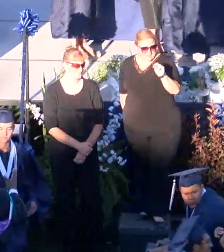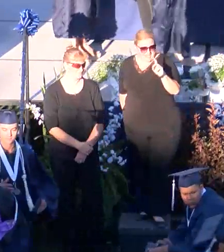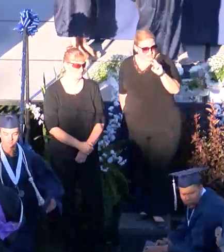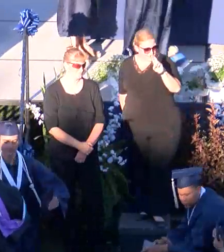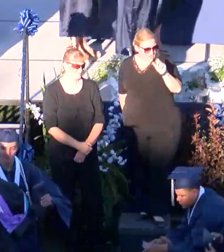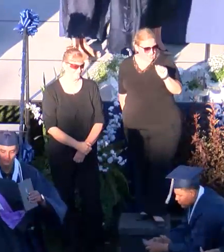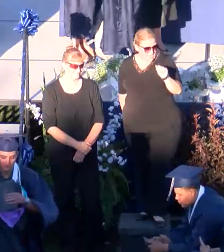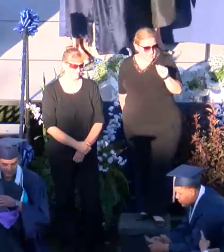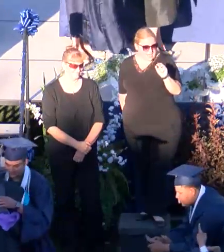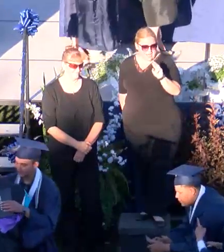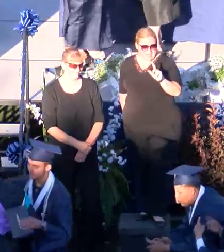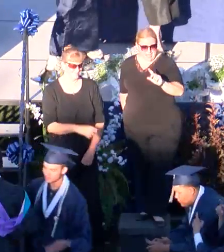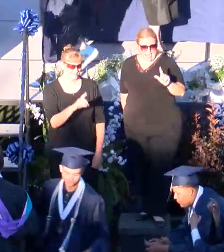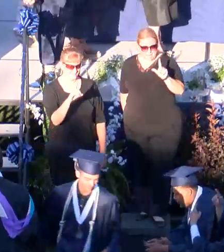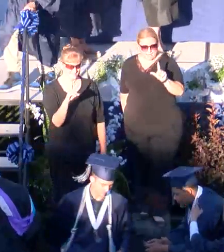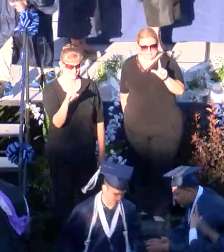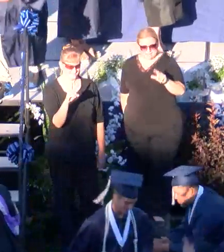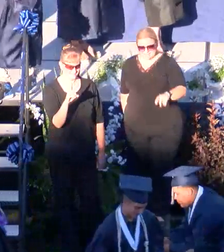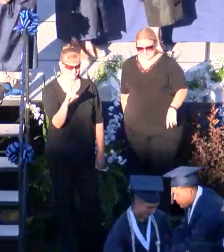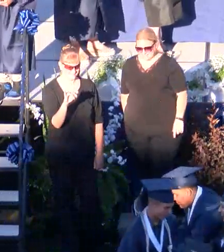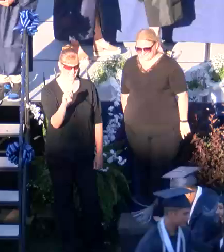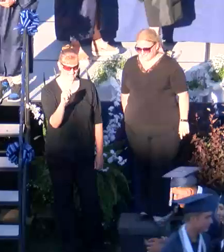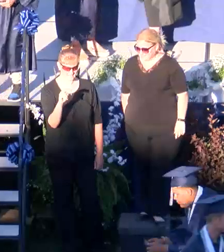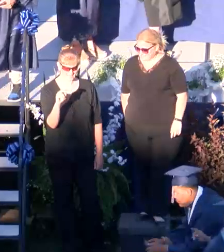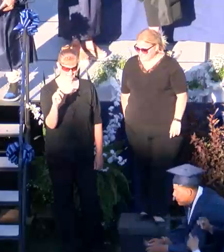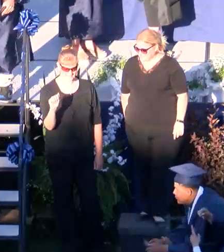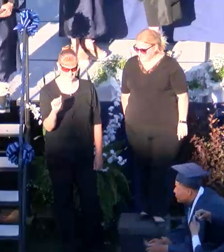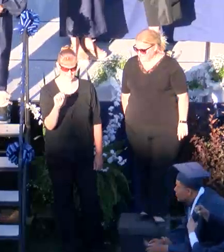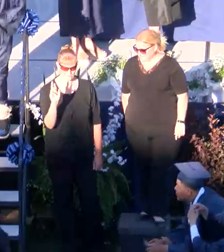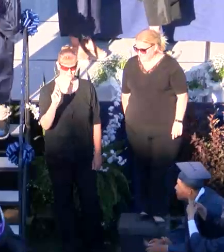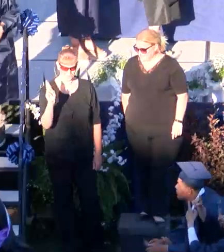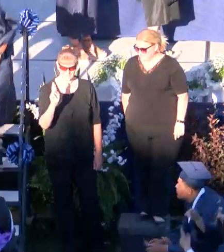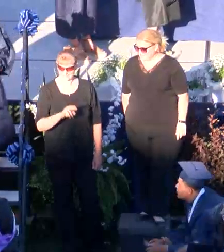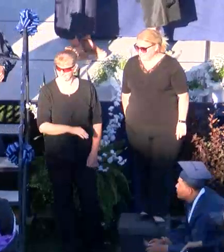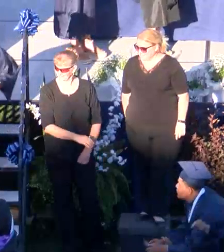Lemos. Diana Castillo Rodriguez.